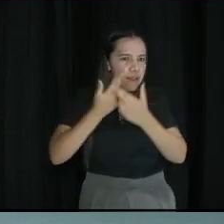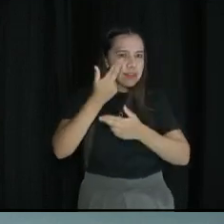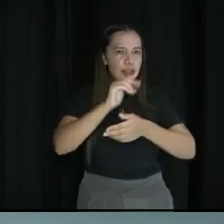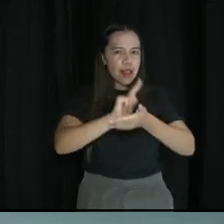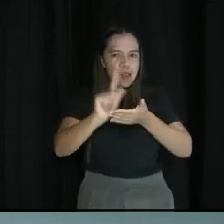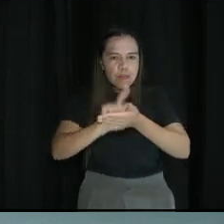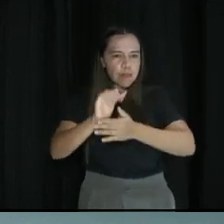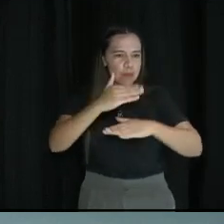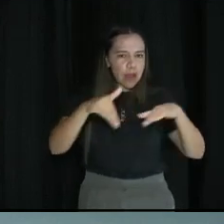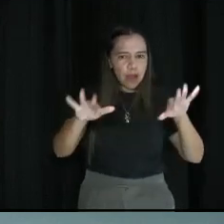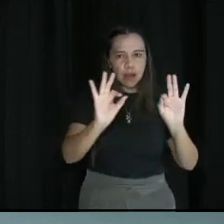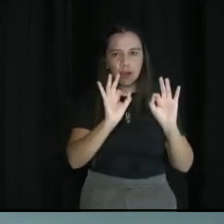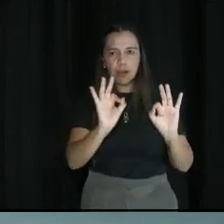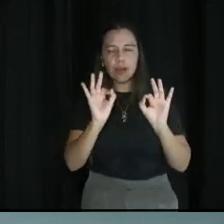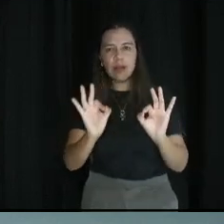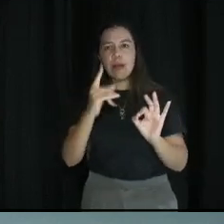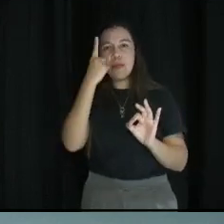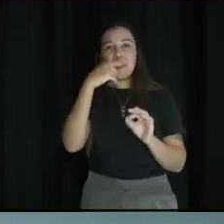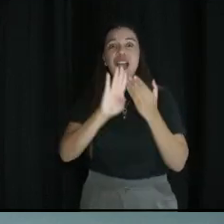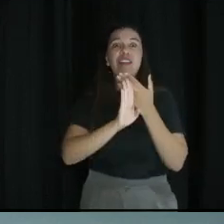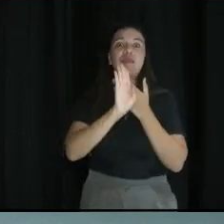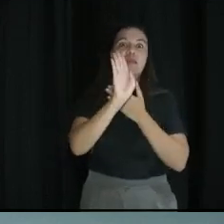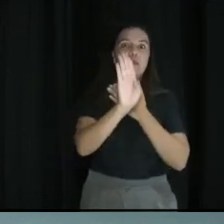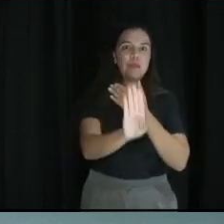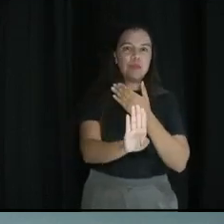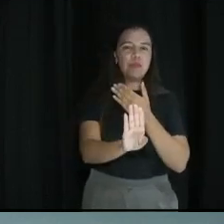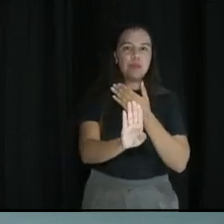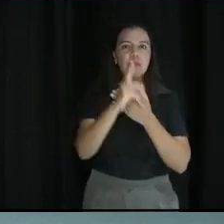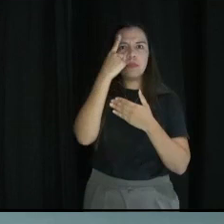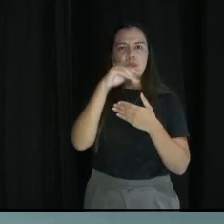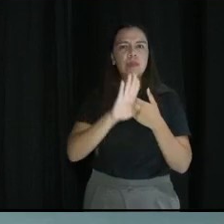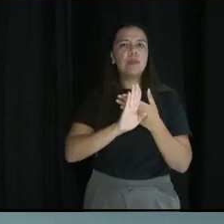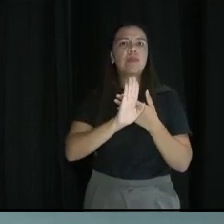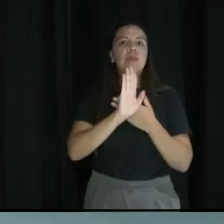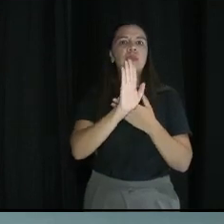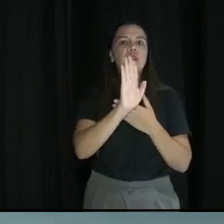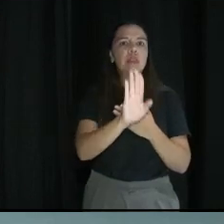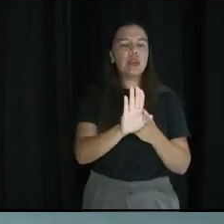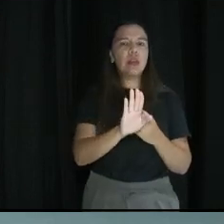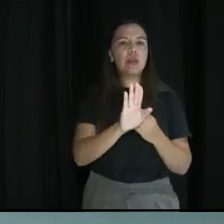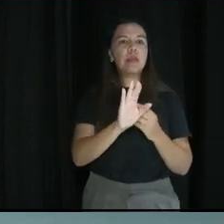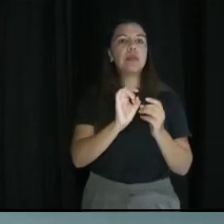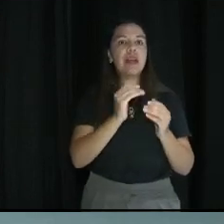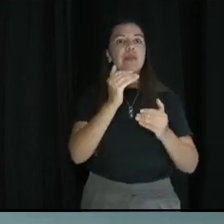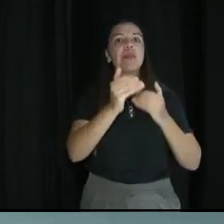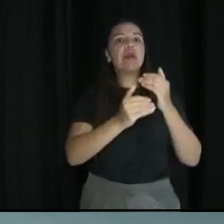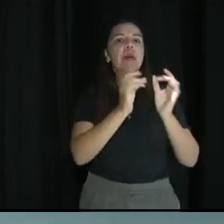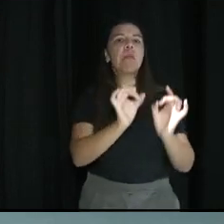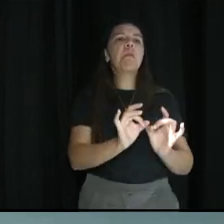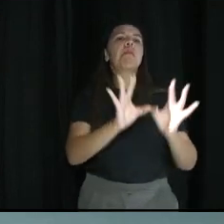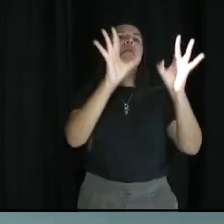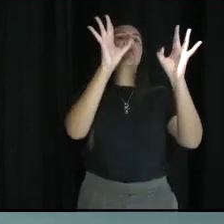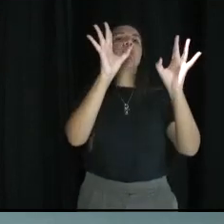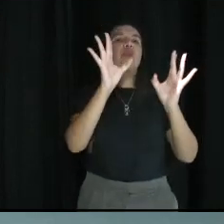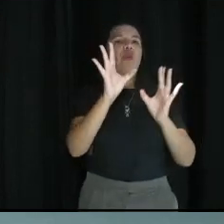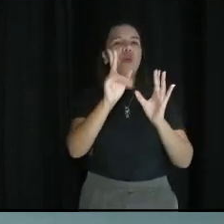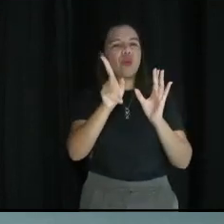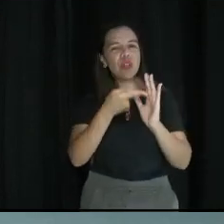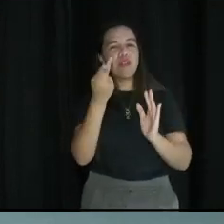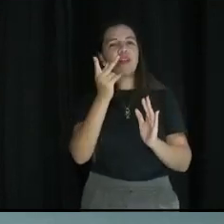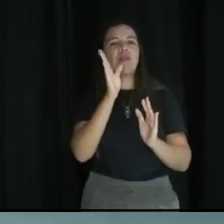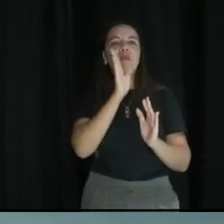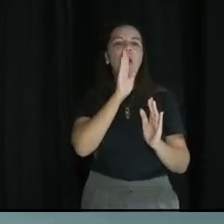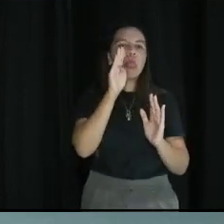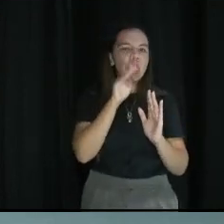pues precisamente tratando de evitar que el avance que llevamos en cuanto a su recuperación pues sea